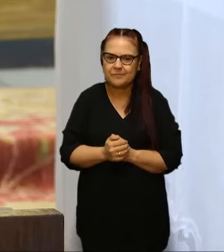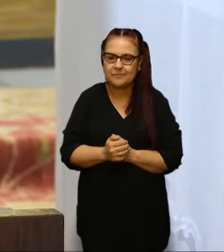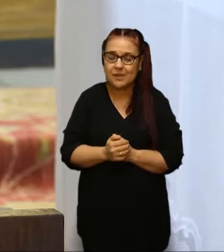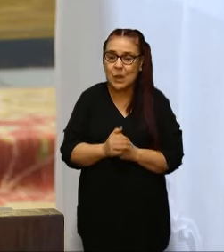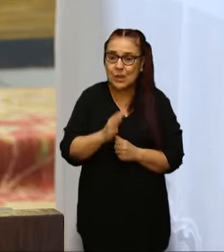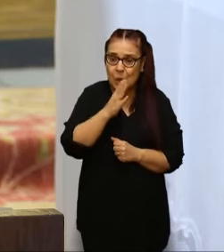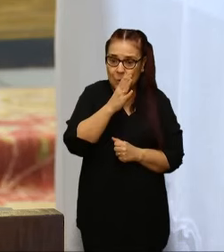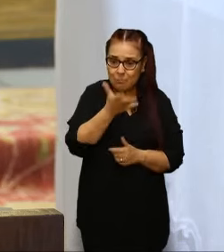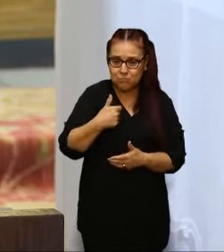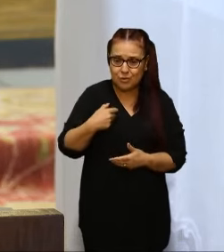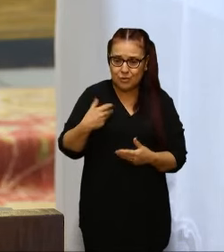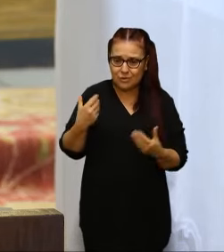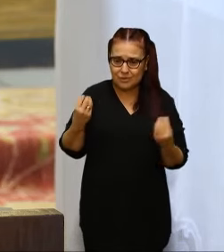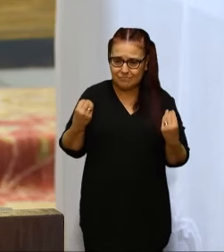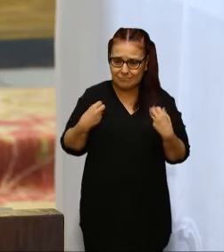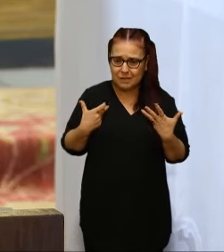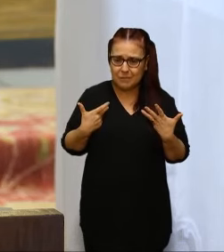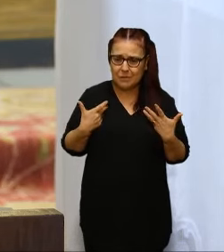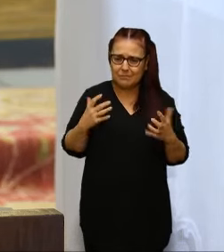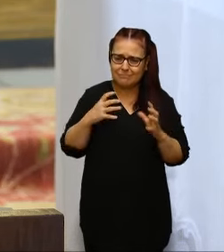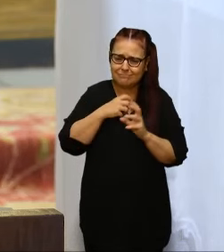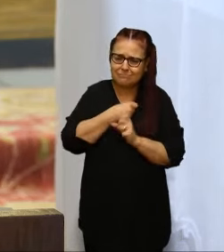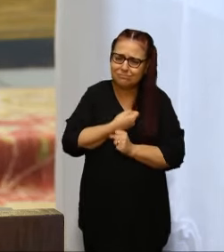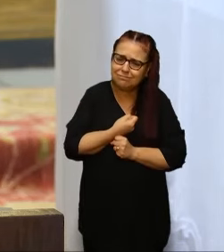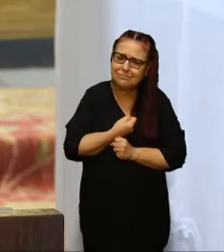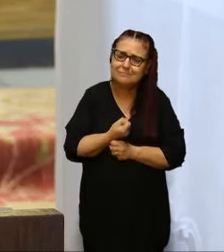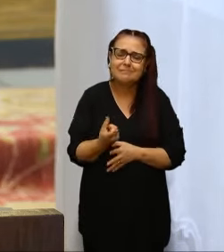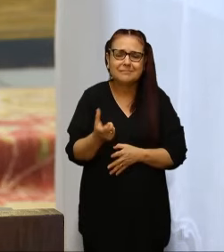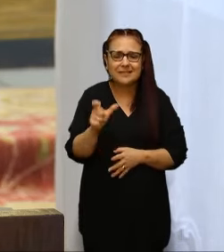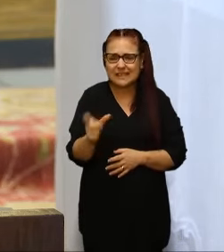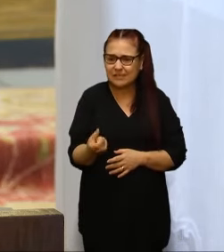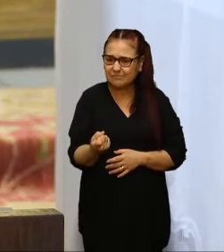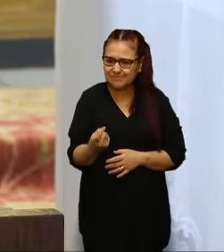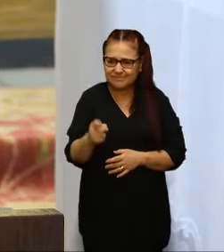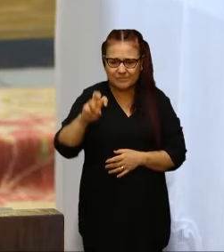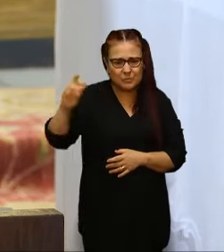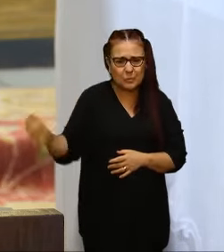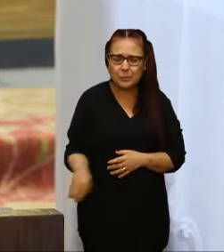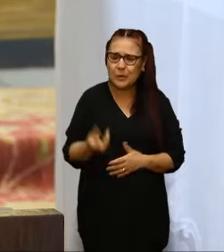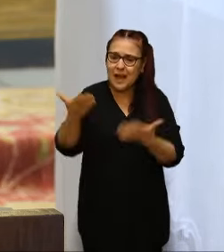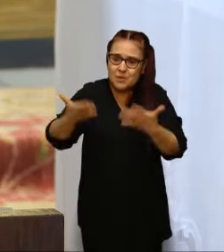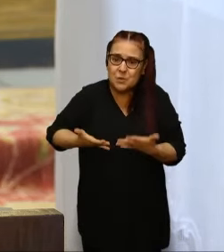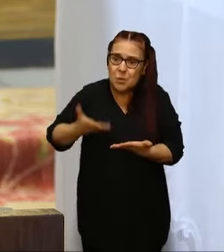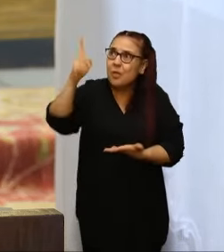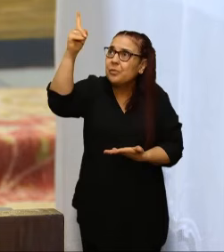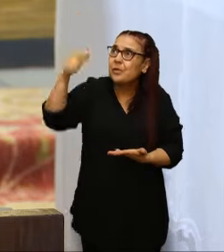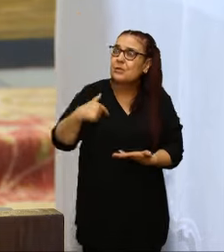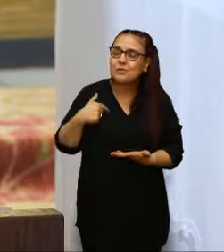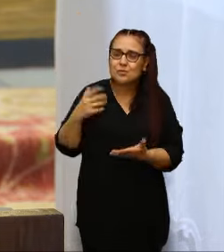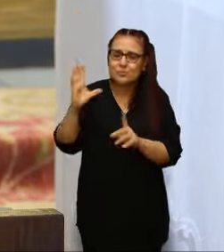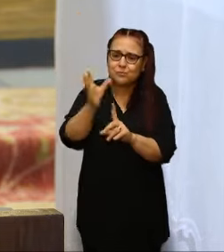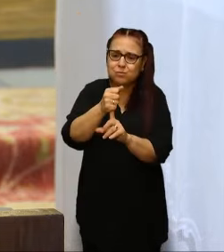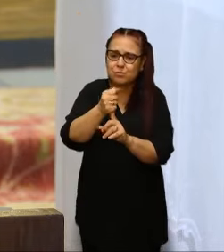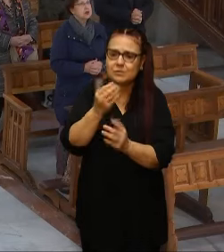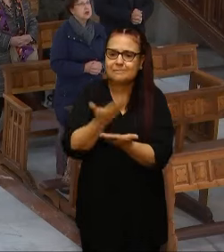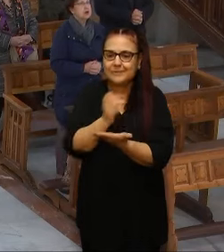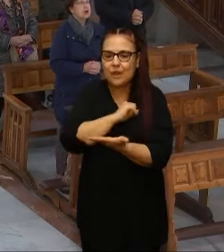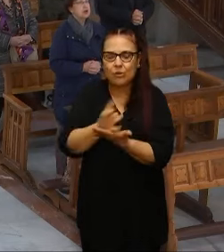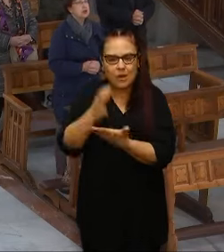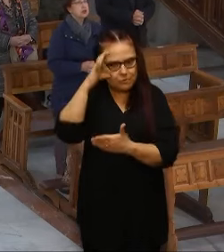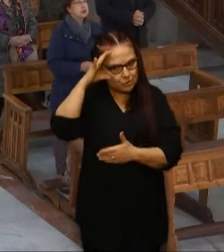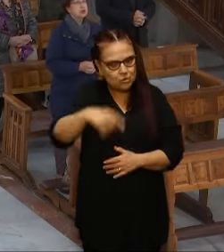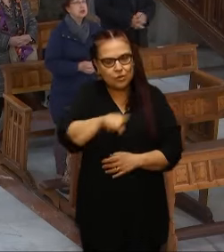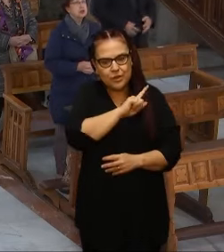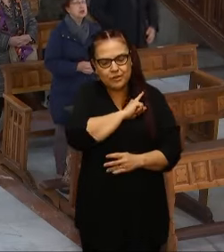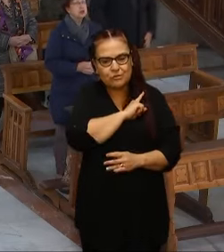Por los que viven angustiados por distintas necesidades, para que encuentren ayuda en Dios, roguemos al Señor.